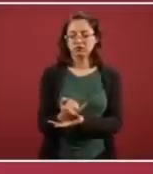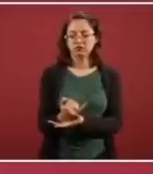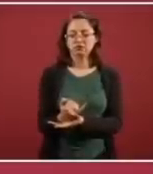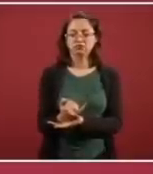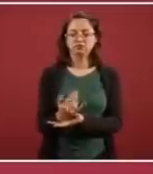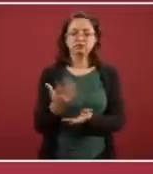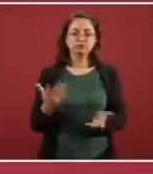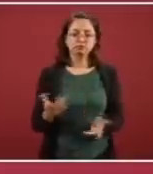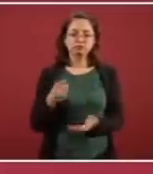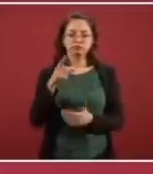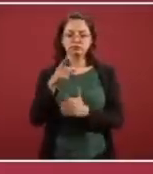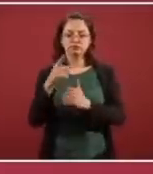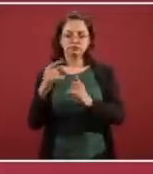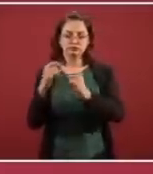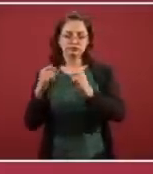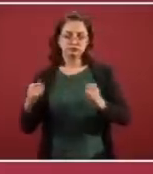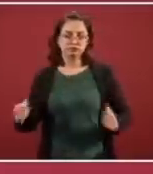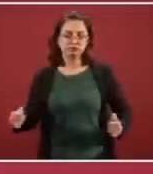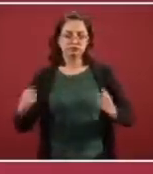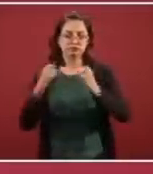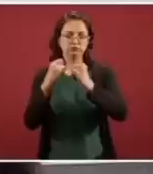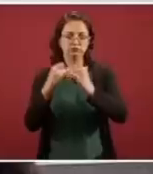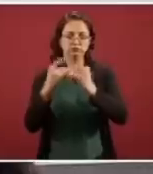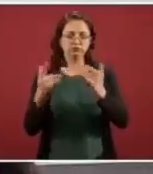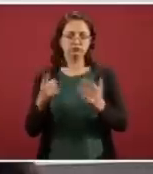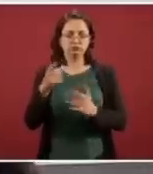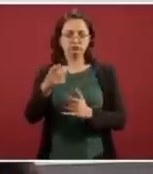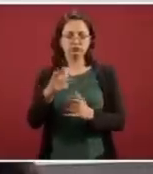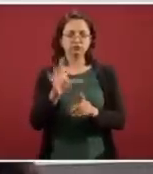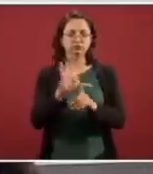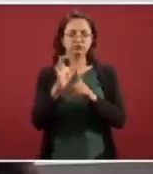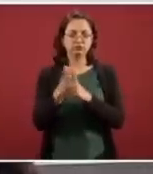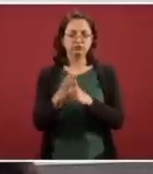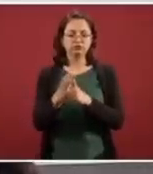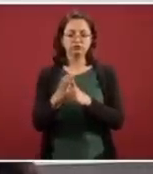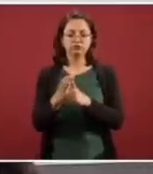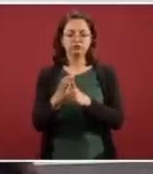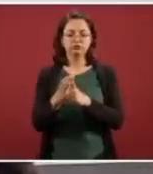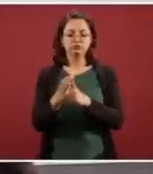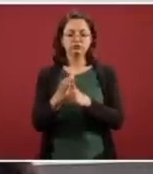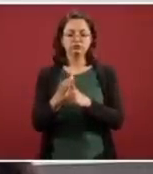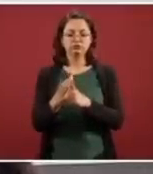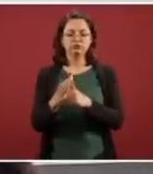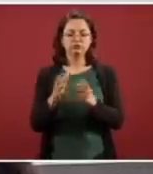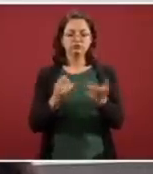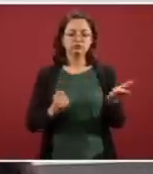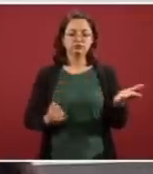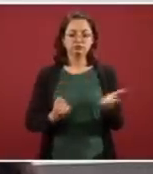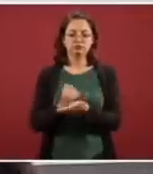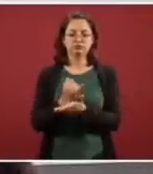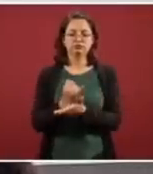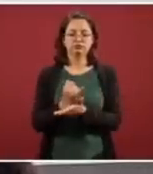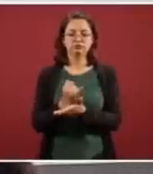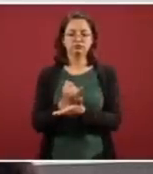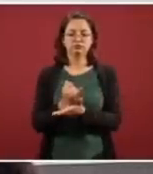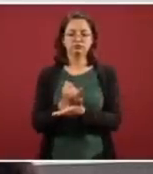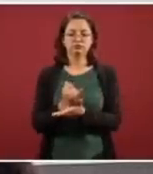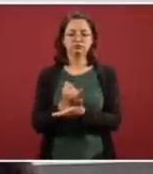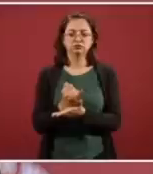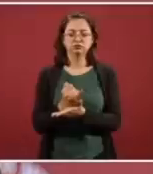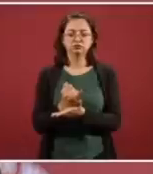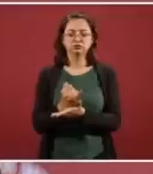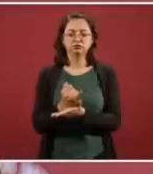porque es la instancia legal, la comisión para la definición de